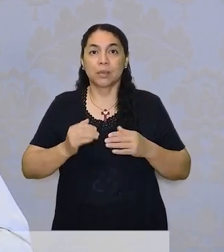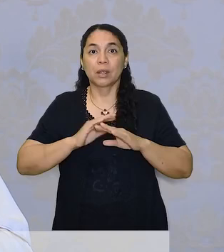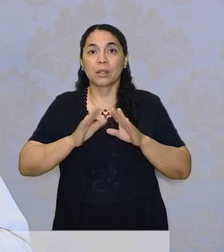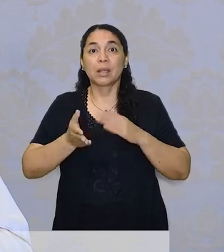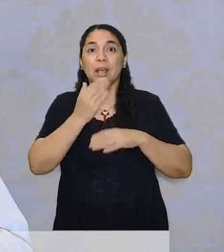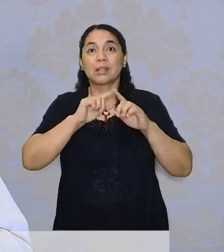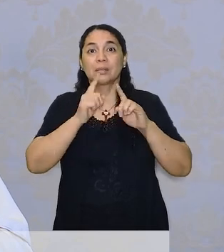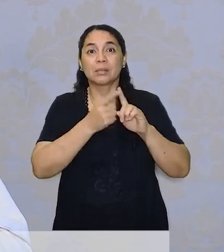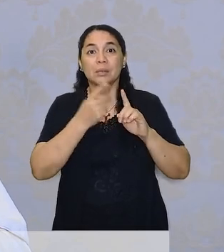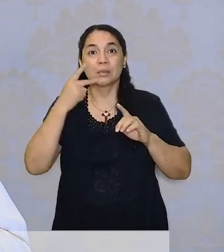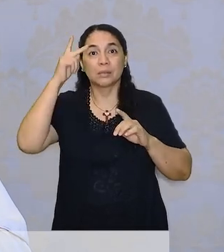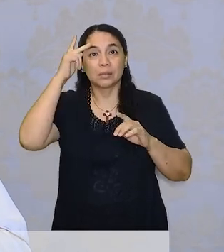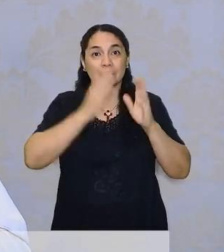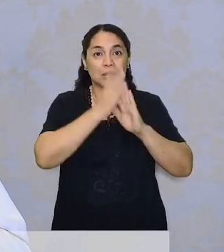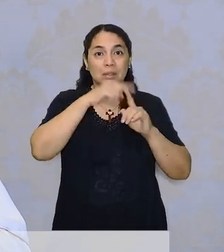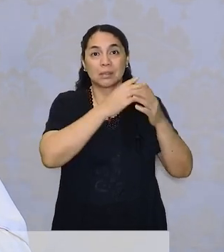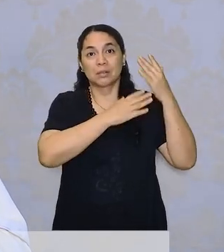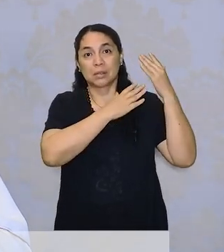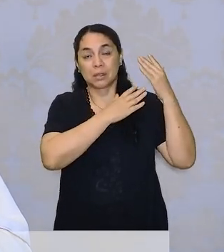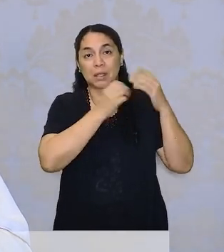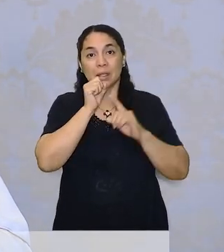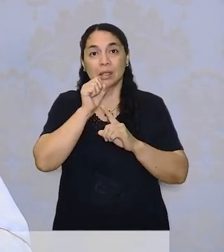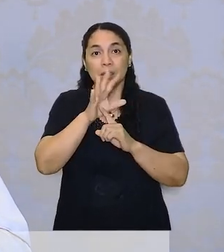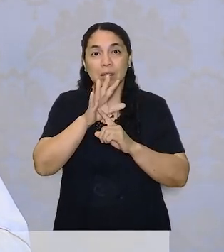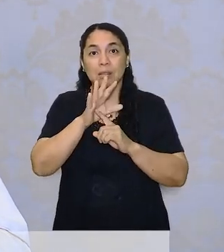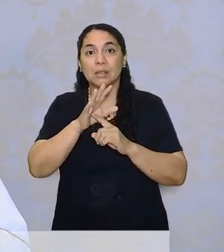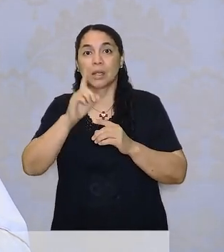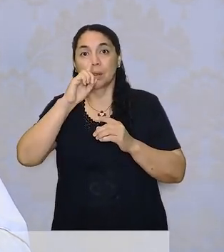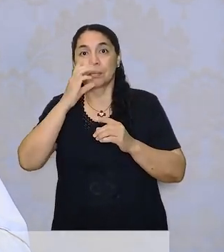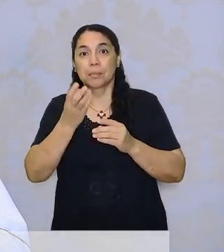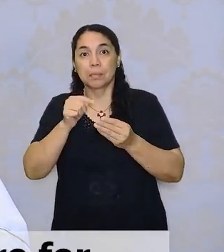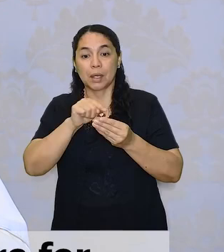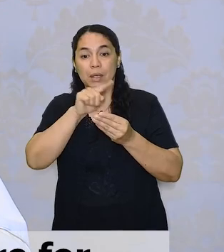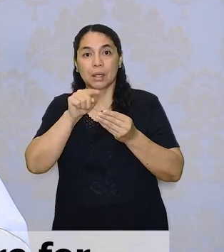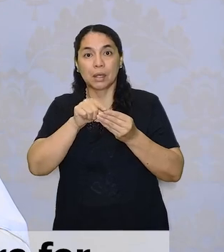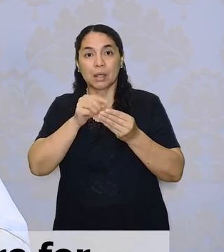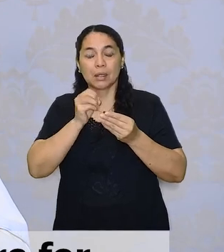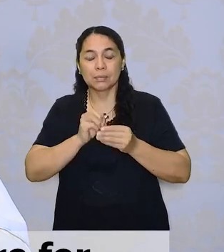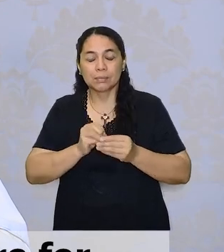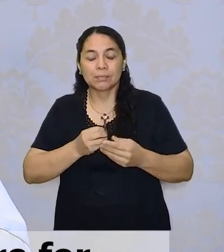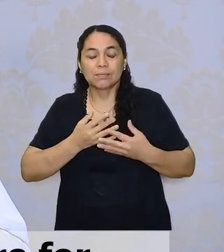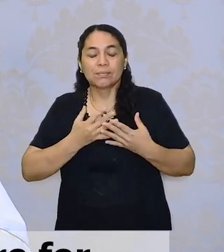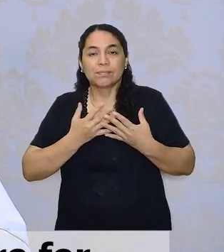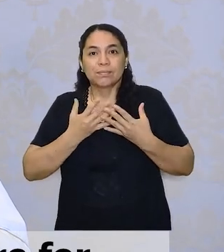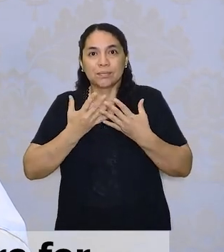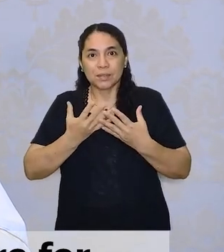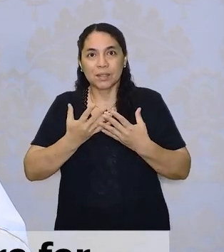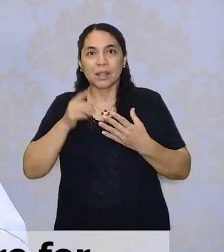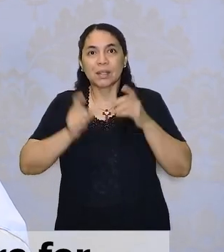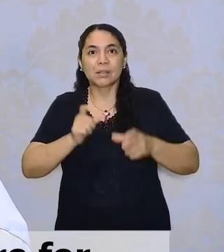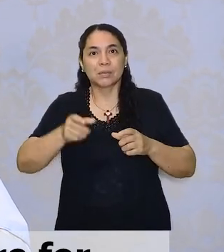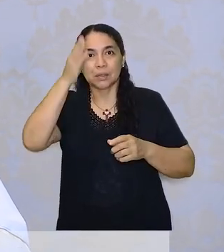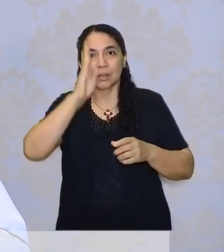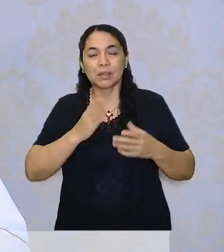Ya los primeros padres de la Iglesia nos decían que el signo del pan enardece en el pueblo de Dios el deseo